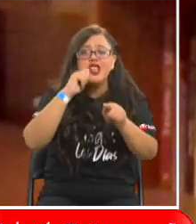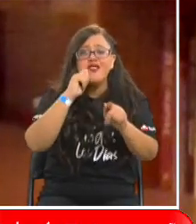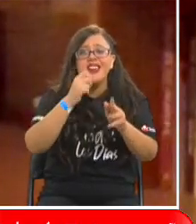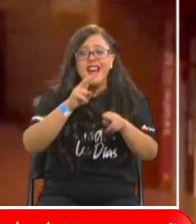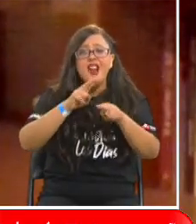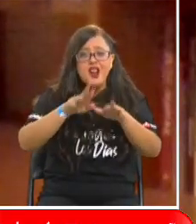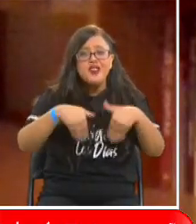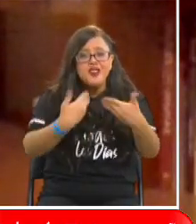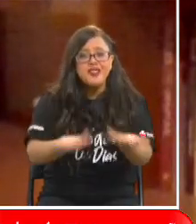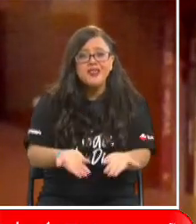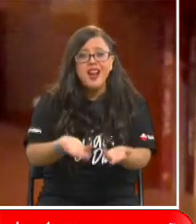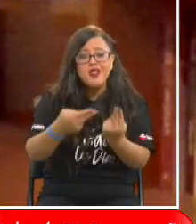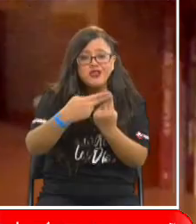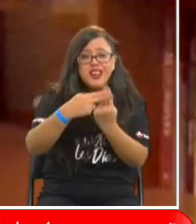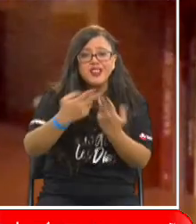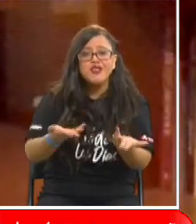Teletón.